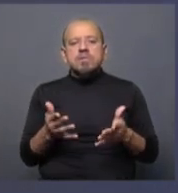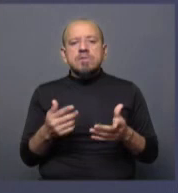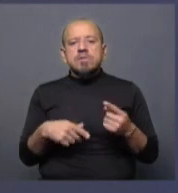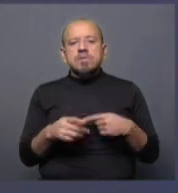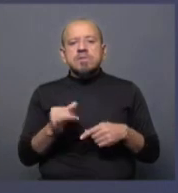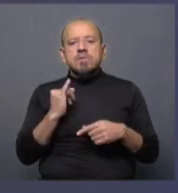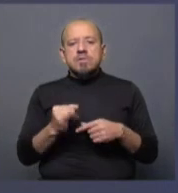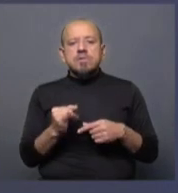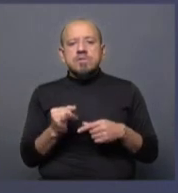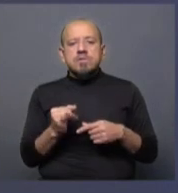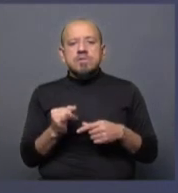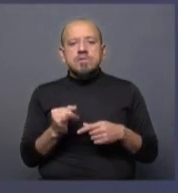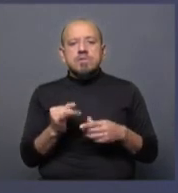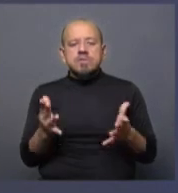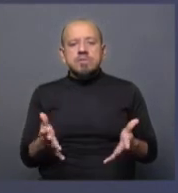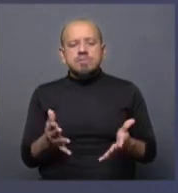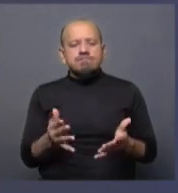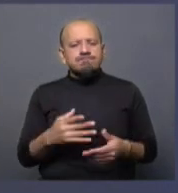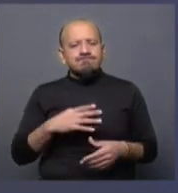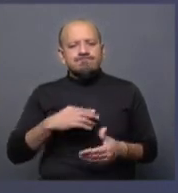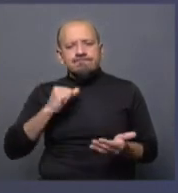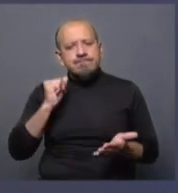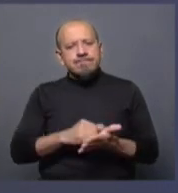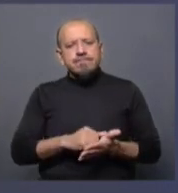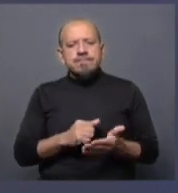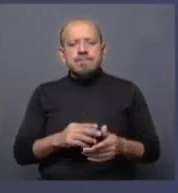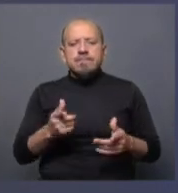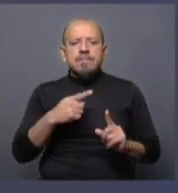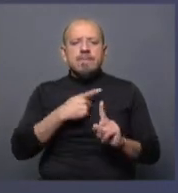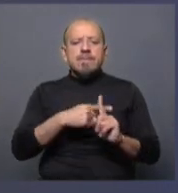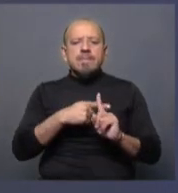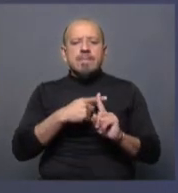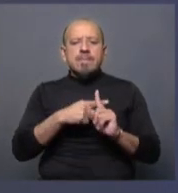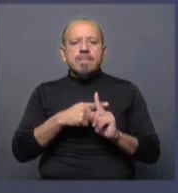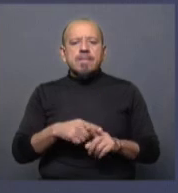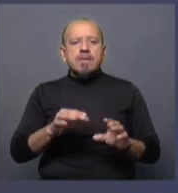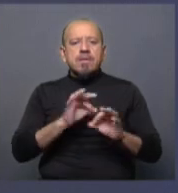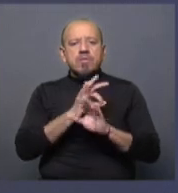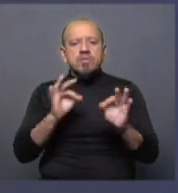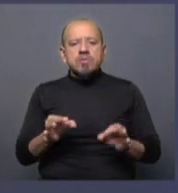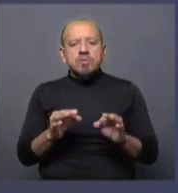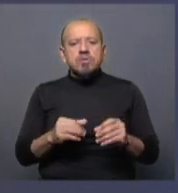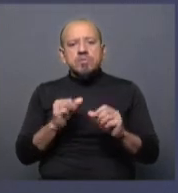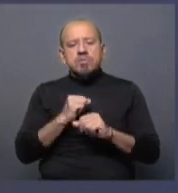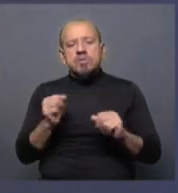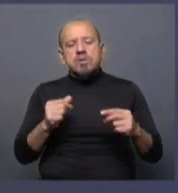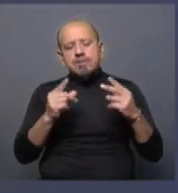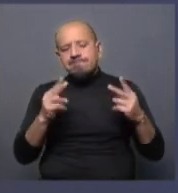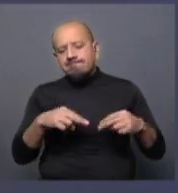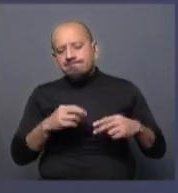si no que esa historia que fue tan dura también deje algo positivo o algo que se pueda analizar